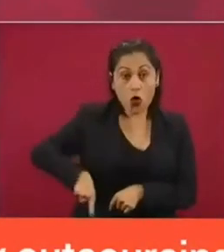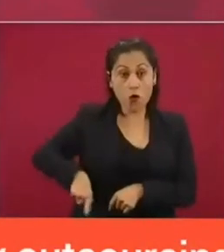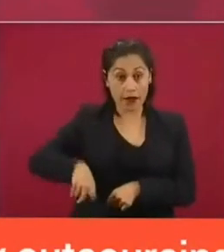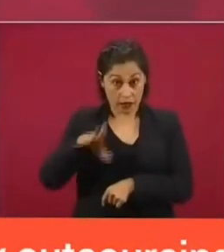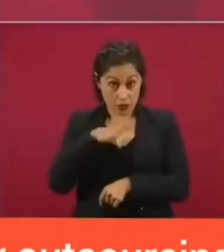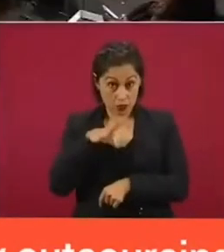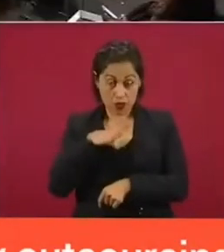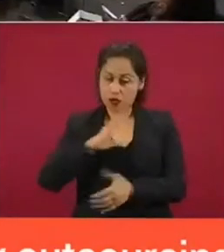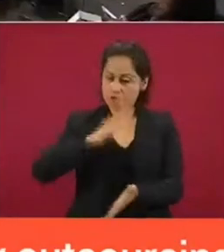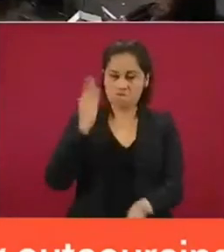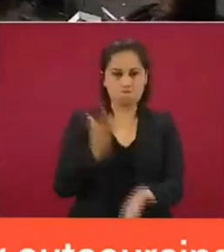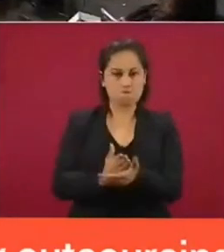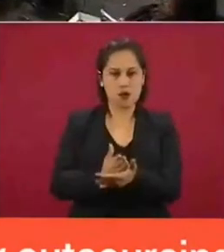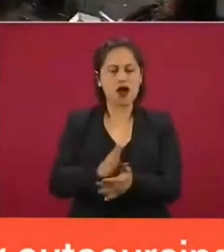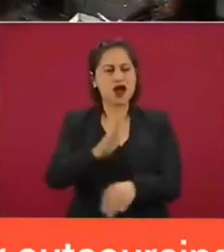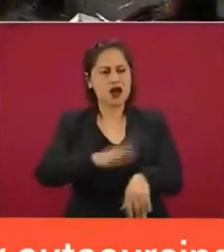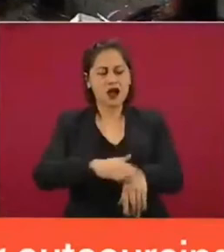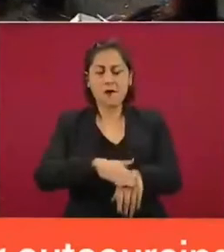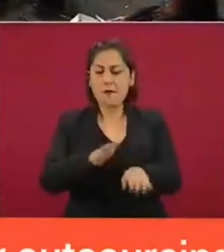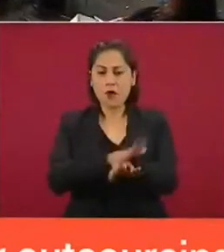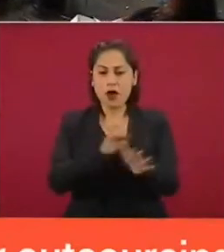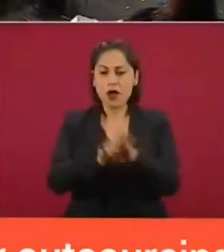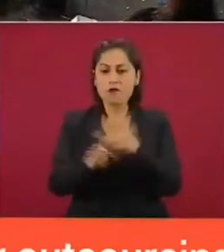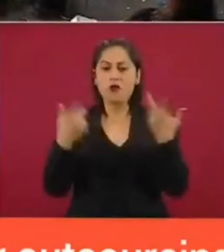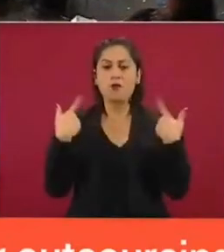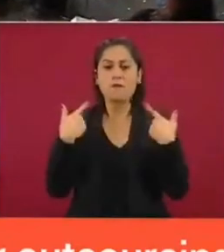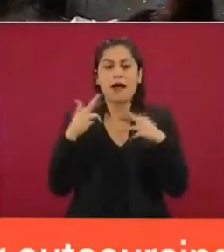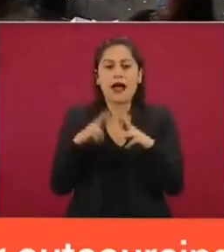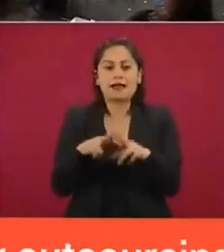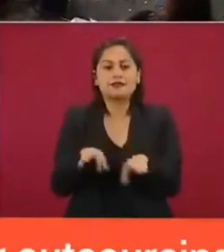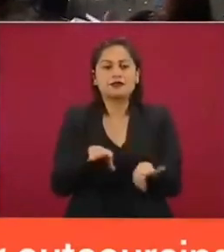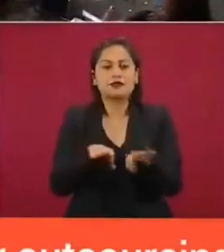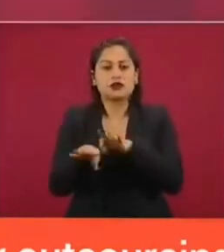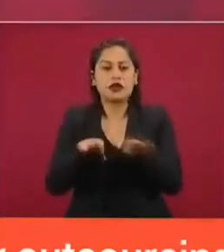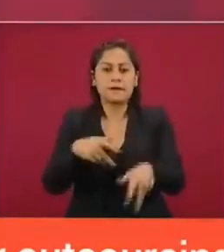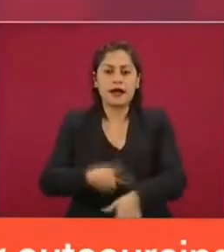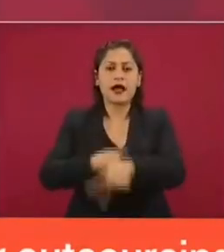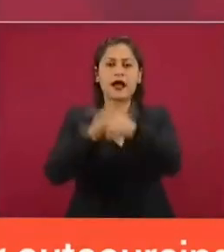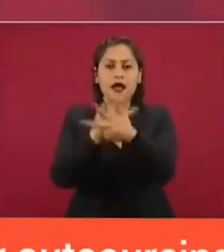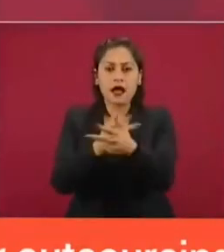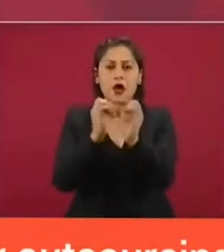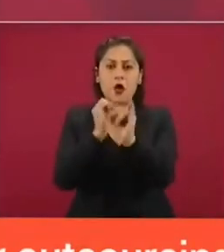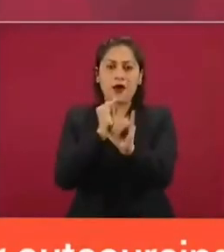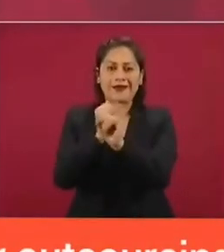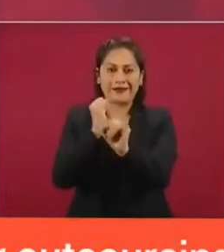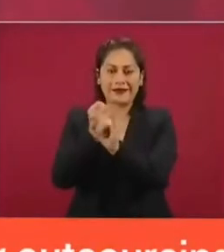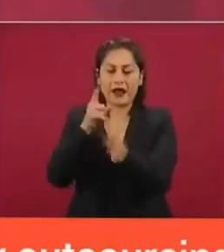en línea, maestros a distancia por internet. Donde haya se termina.